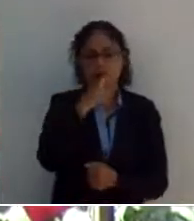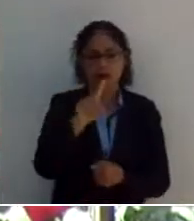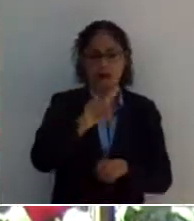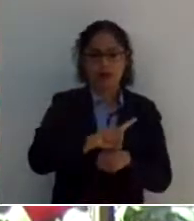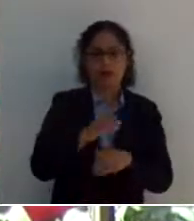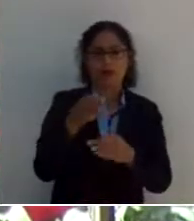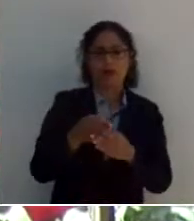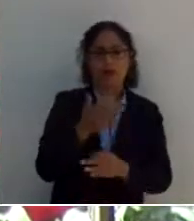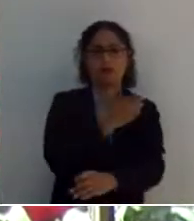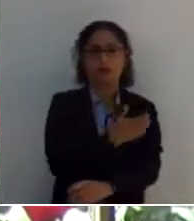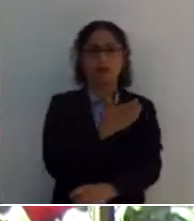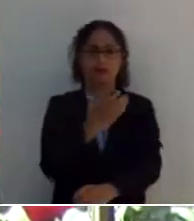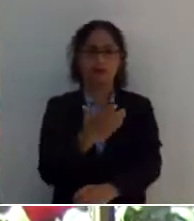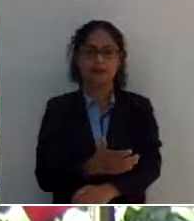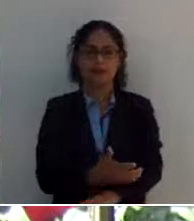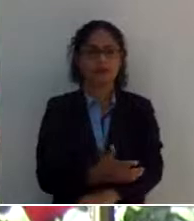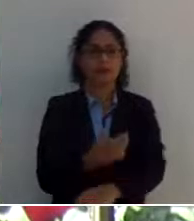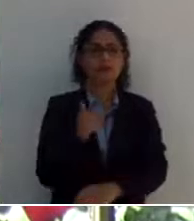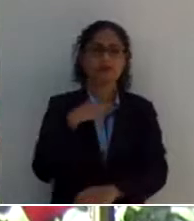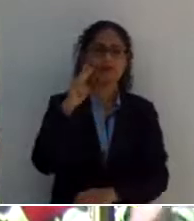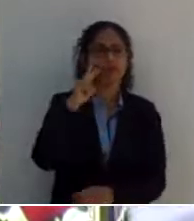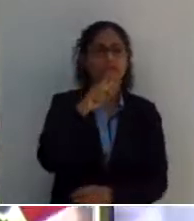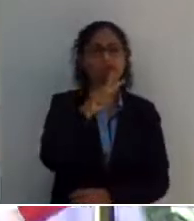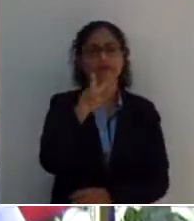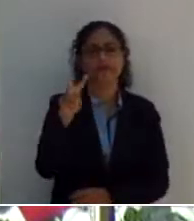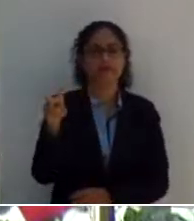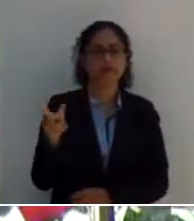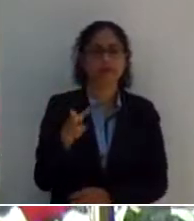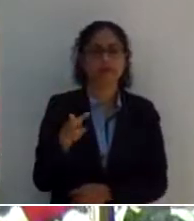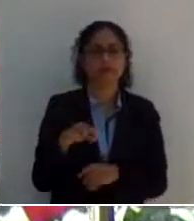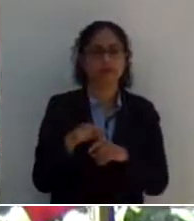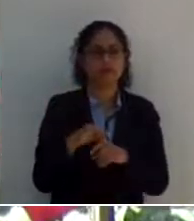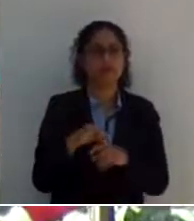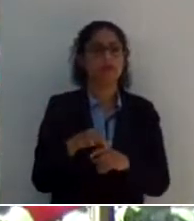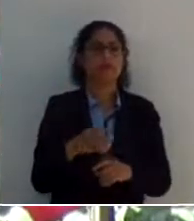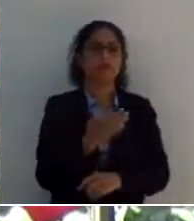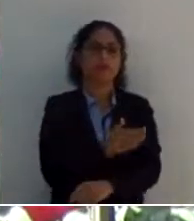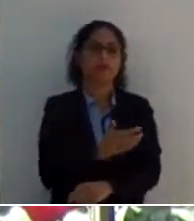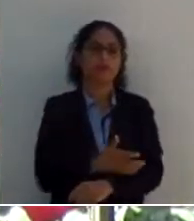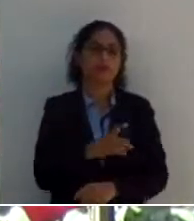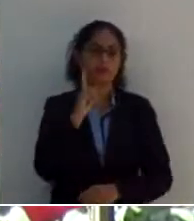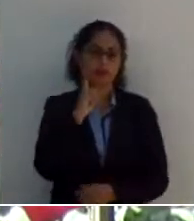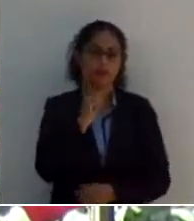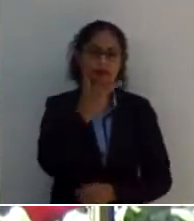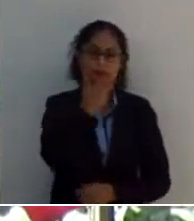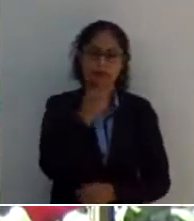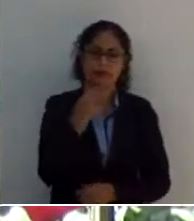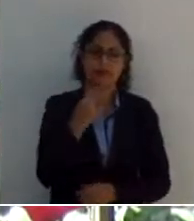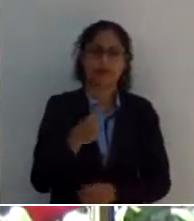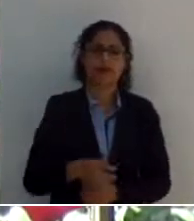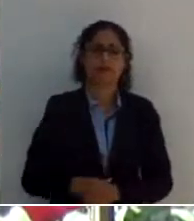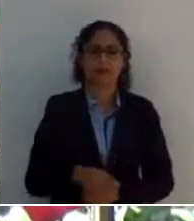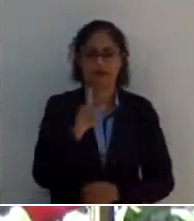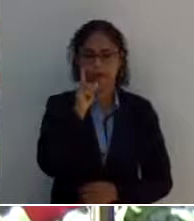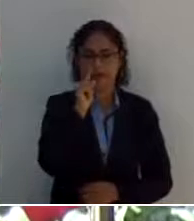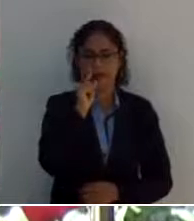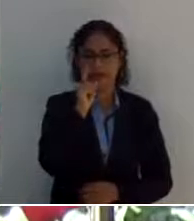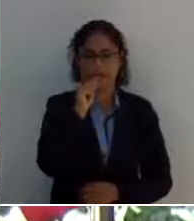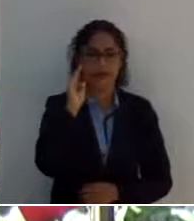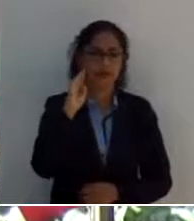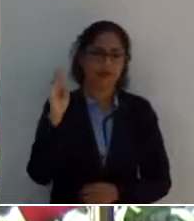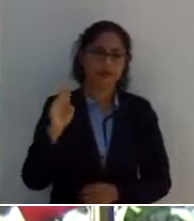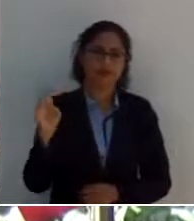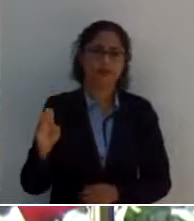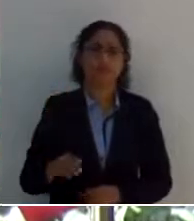acompañar y estar presentes con nuestras compañeras y compañeros de la Policía